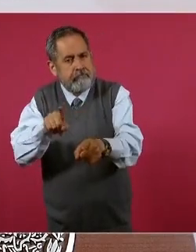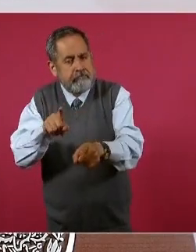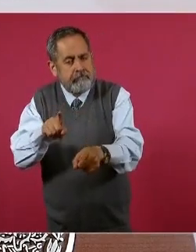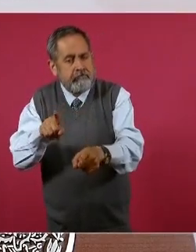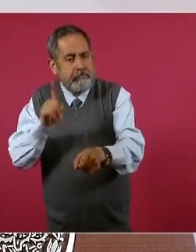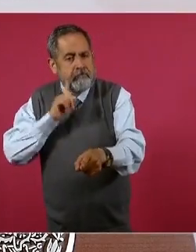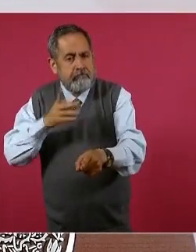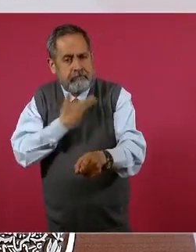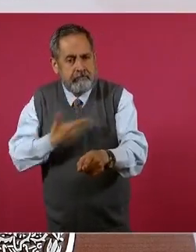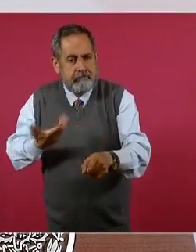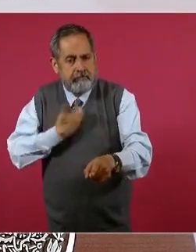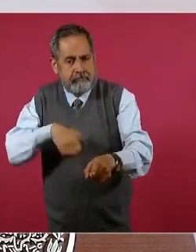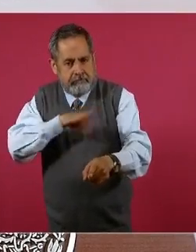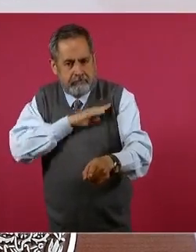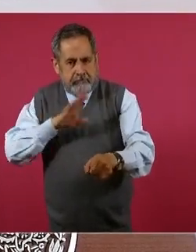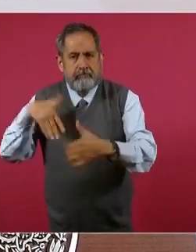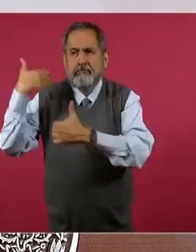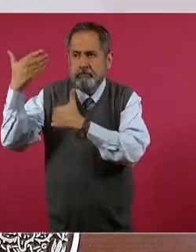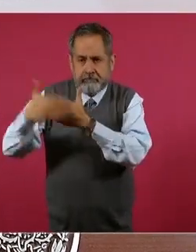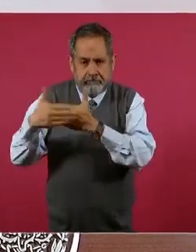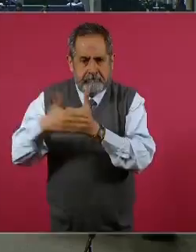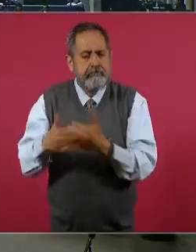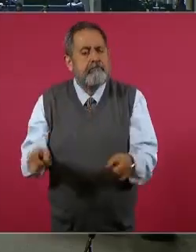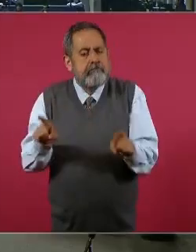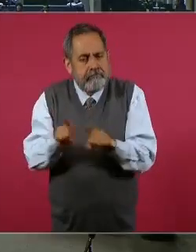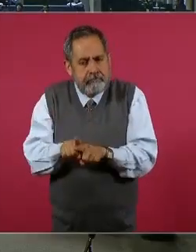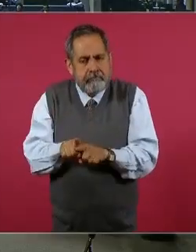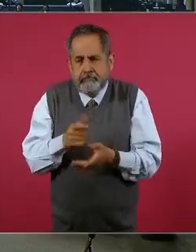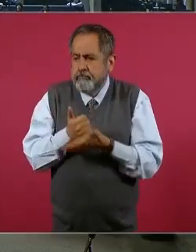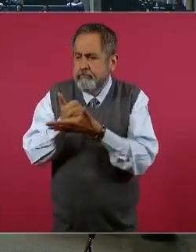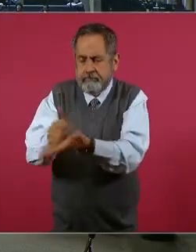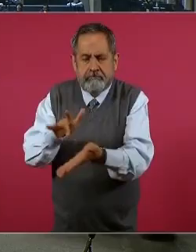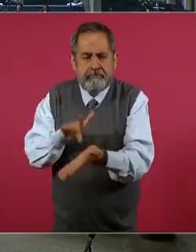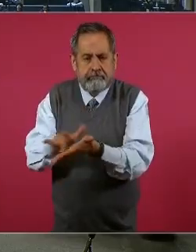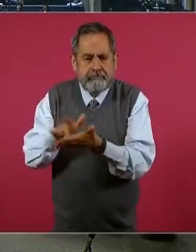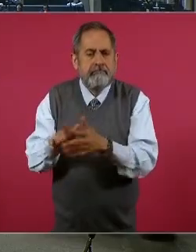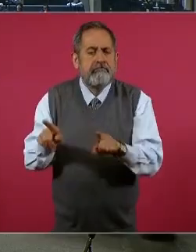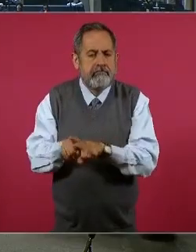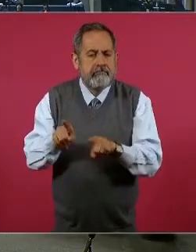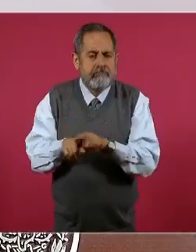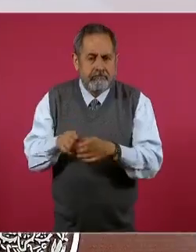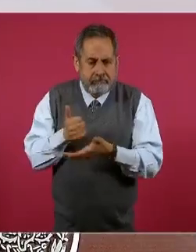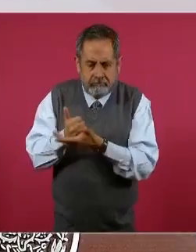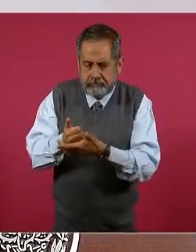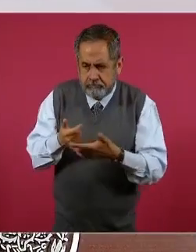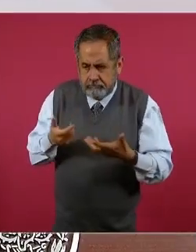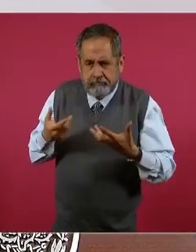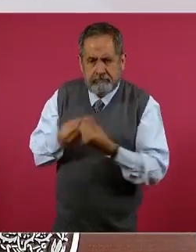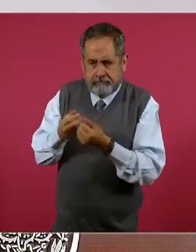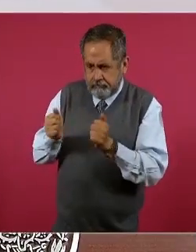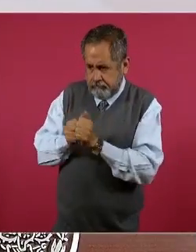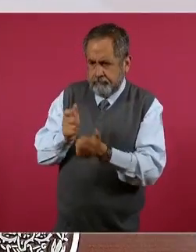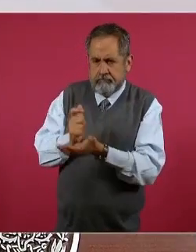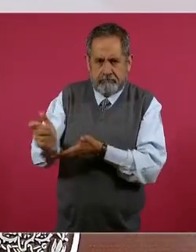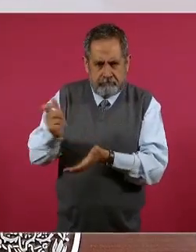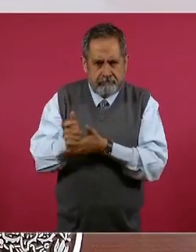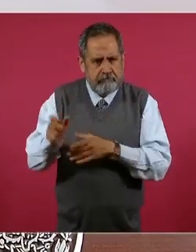que hacia adelante se les va a terminar de